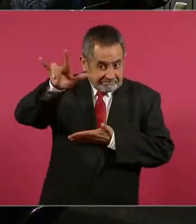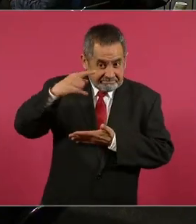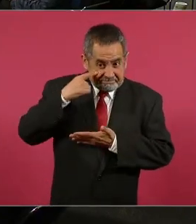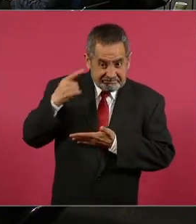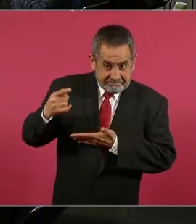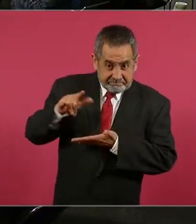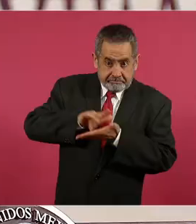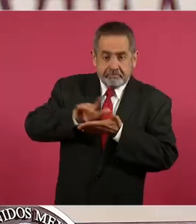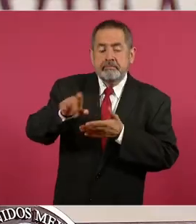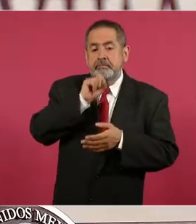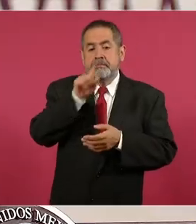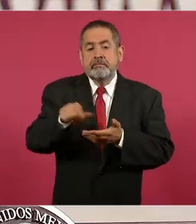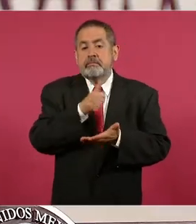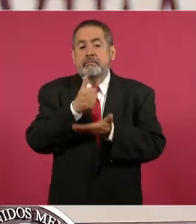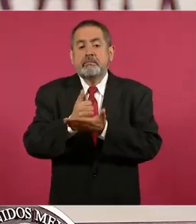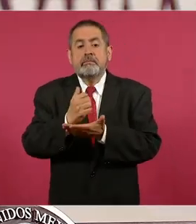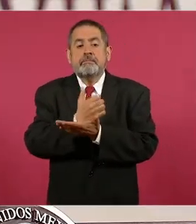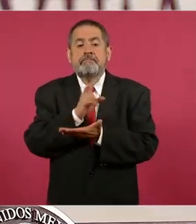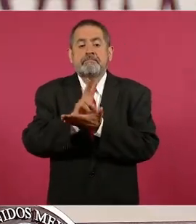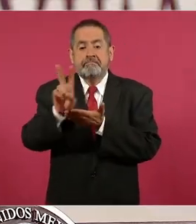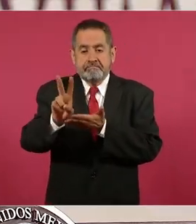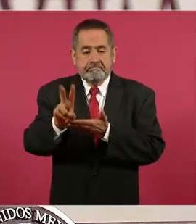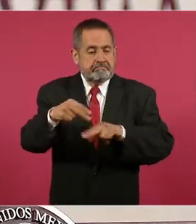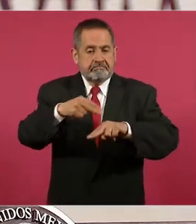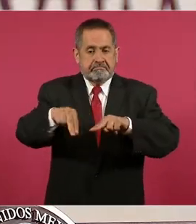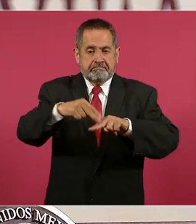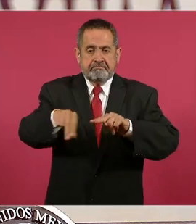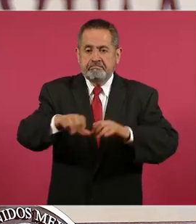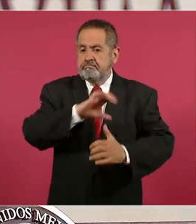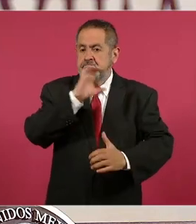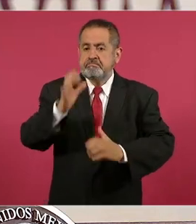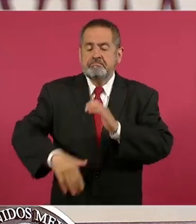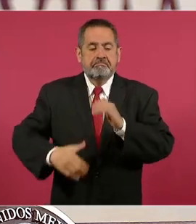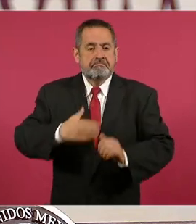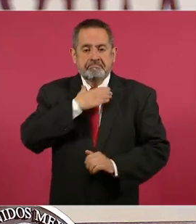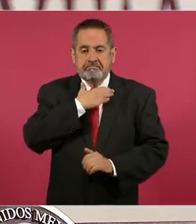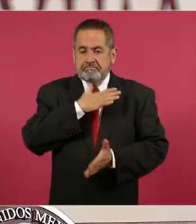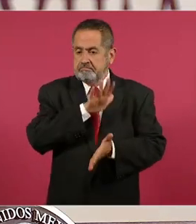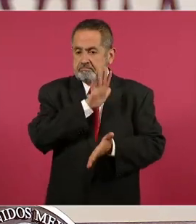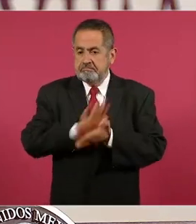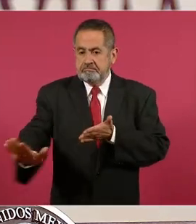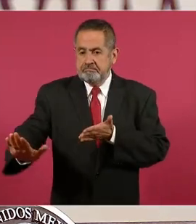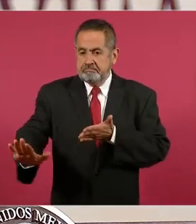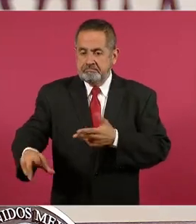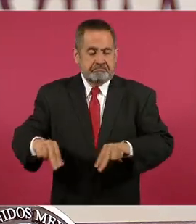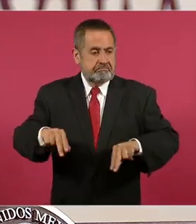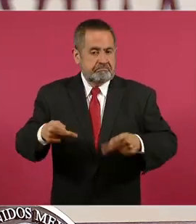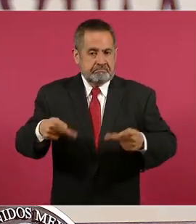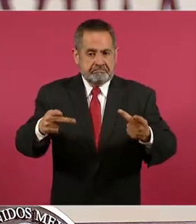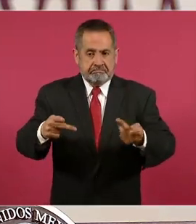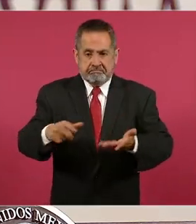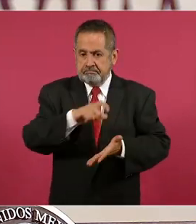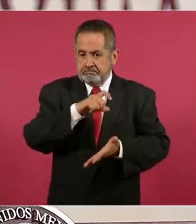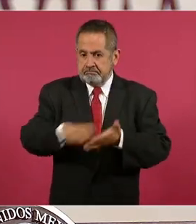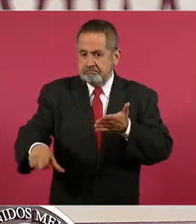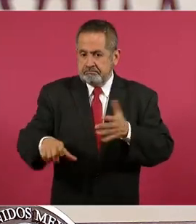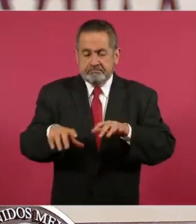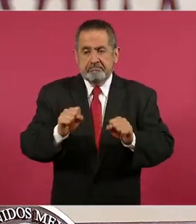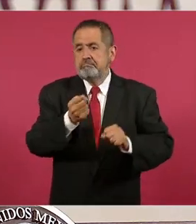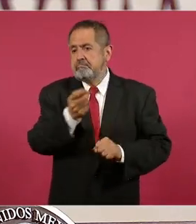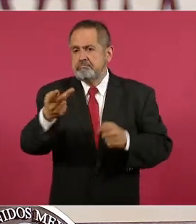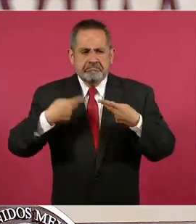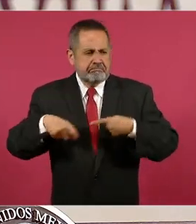a Ciudad Victoria están vendidos completamente los boletos, y hubo una respuesta muy, muy importante de la sociedad,